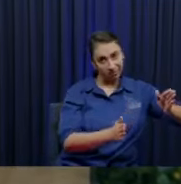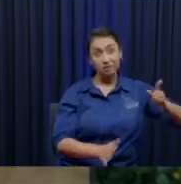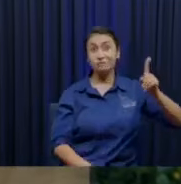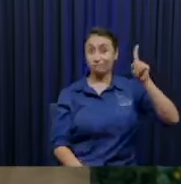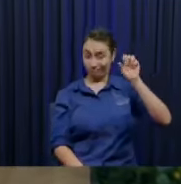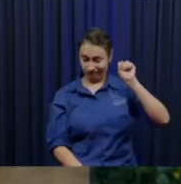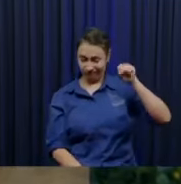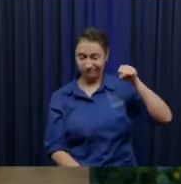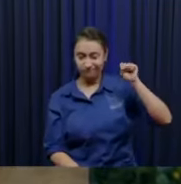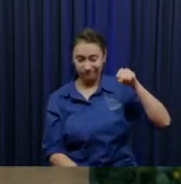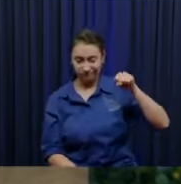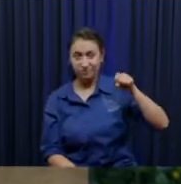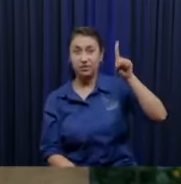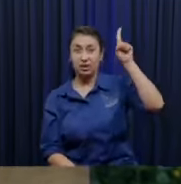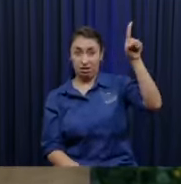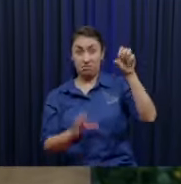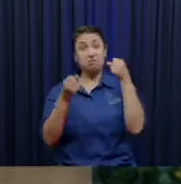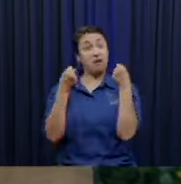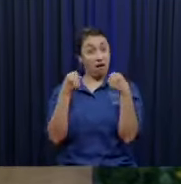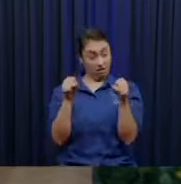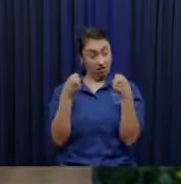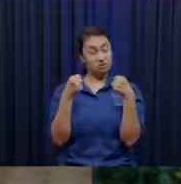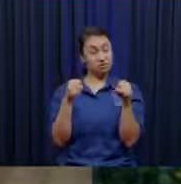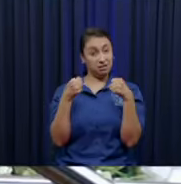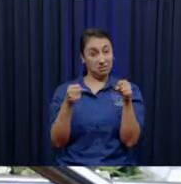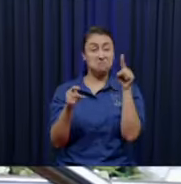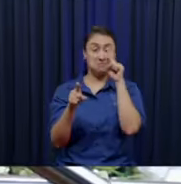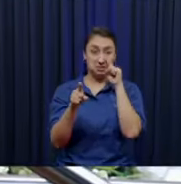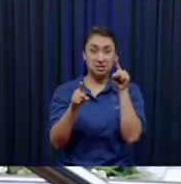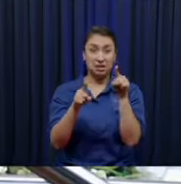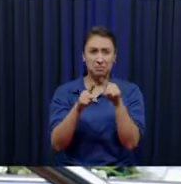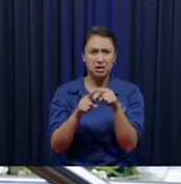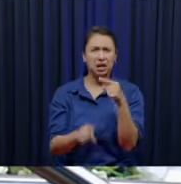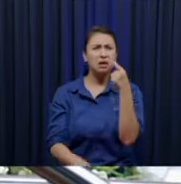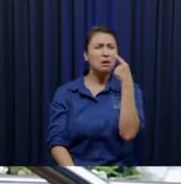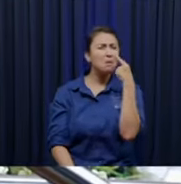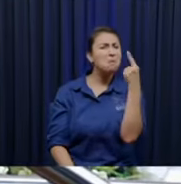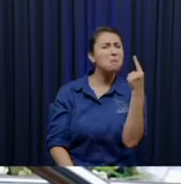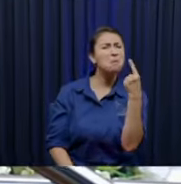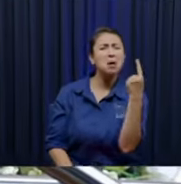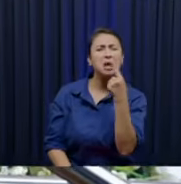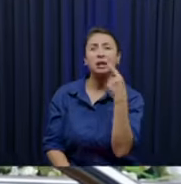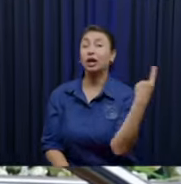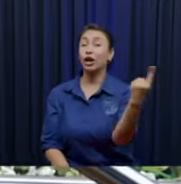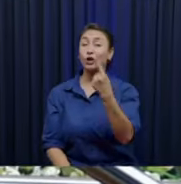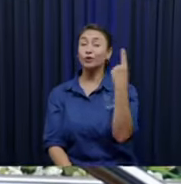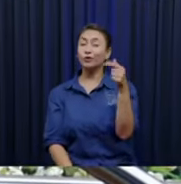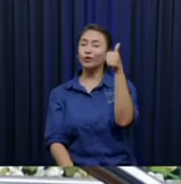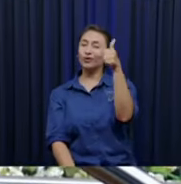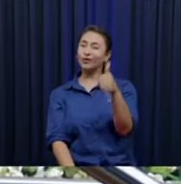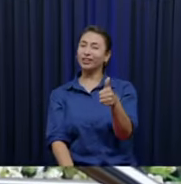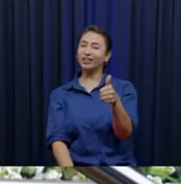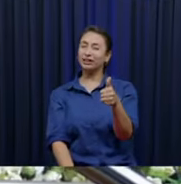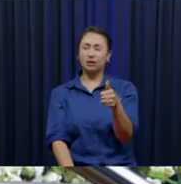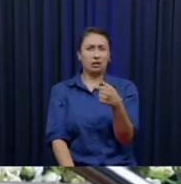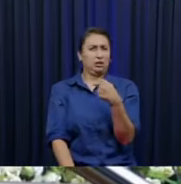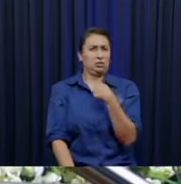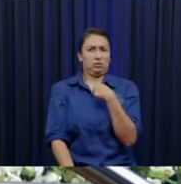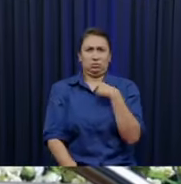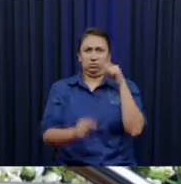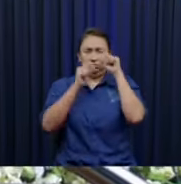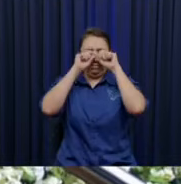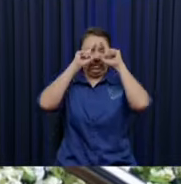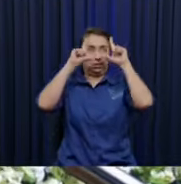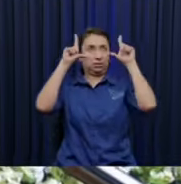planifica, ejecuta y supervisa. Ese es un misterio, ¿eh? Para mí es un misterio,